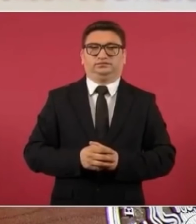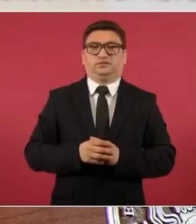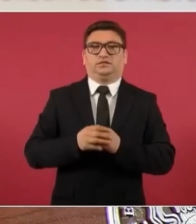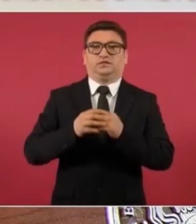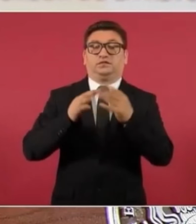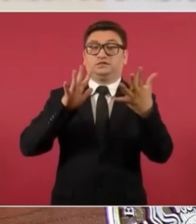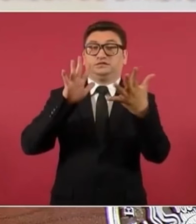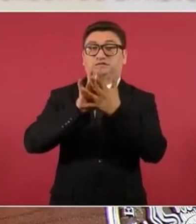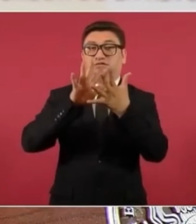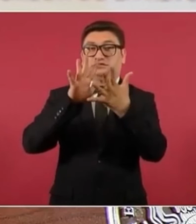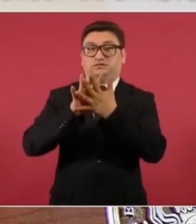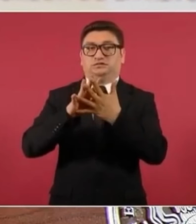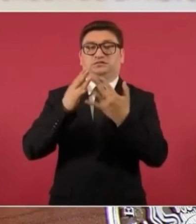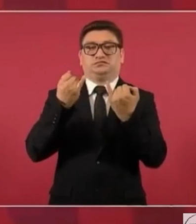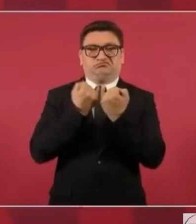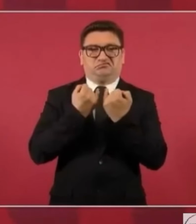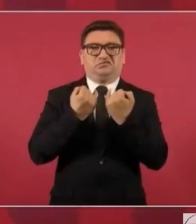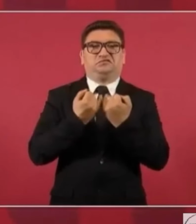reclusorios,